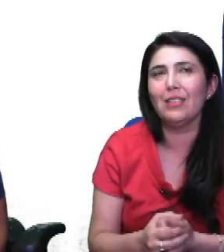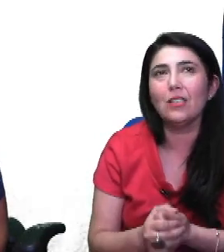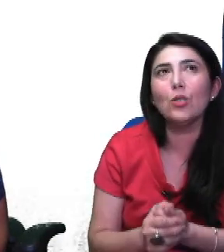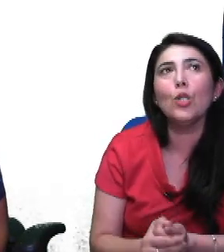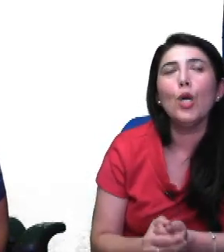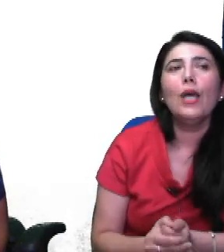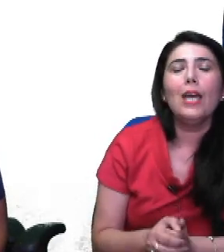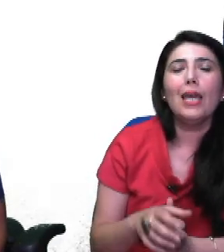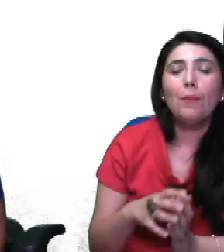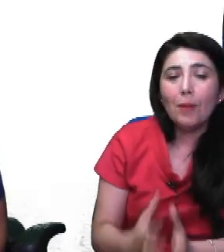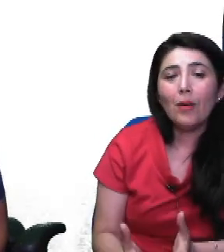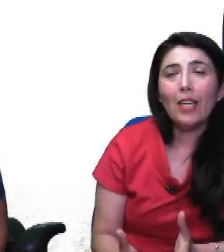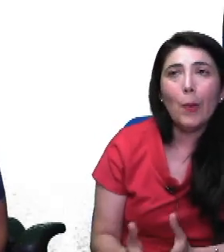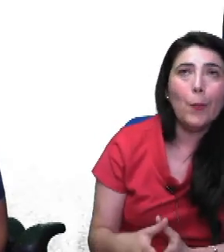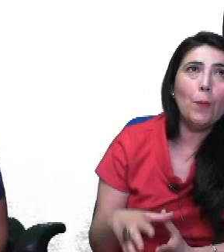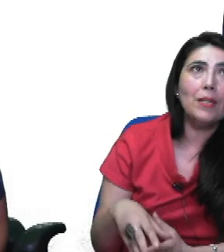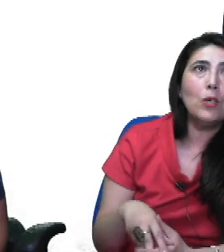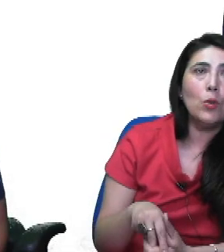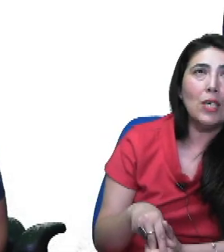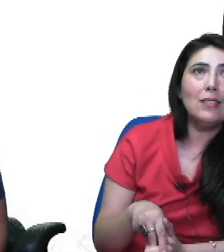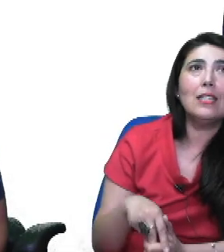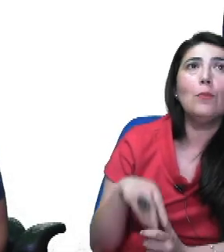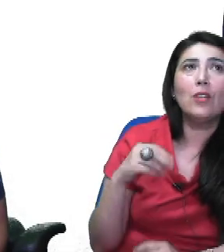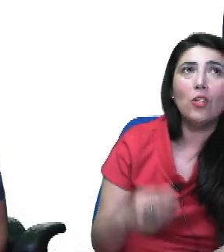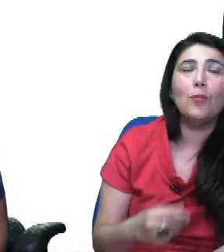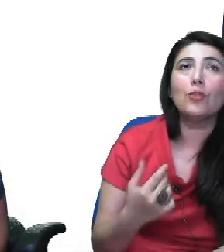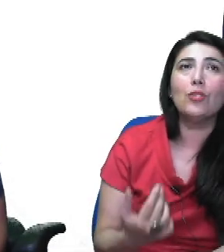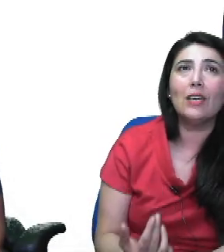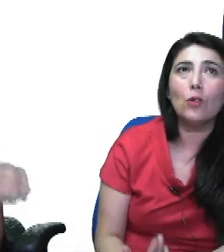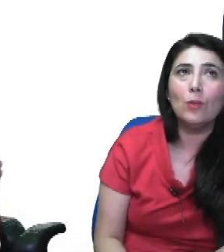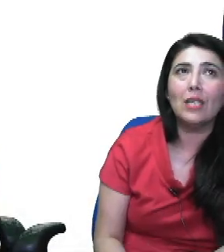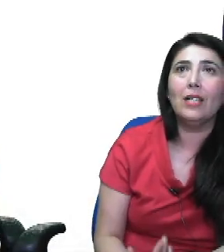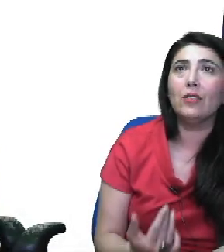particular, ¿cierto? El primero que queremos compartir con ustedes es el modelo de